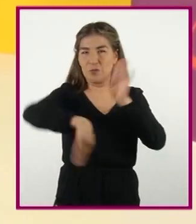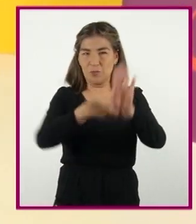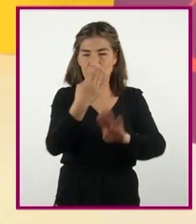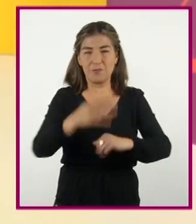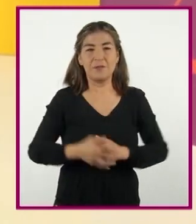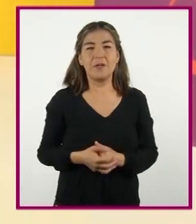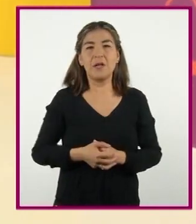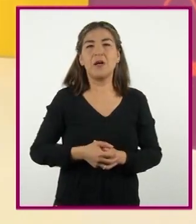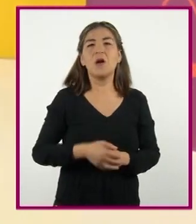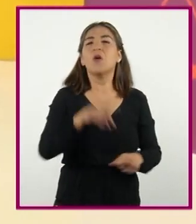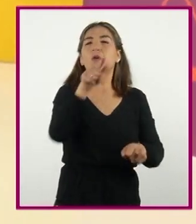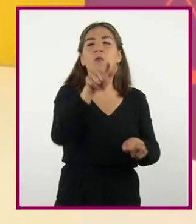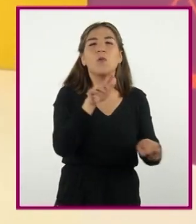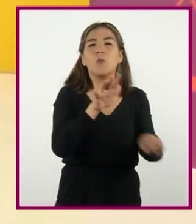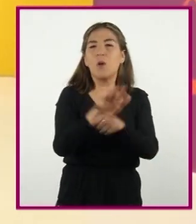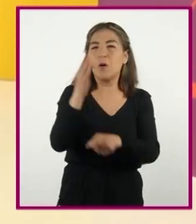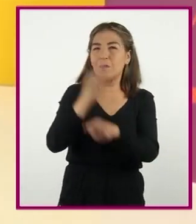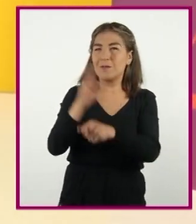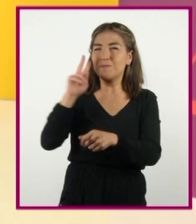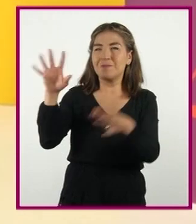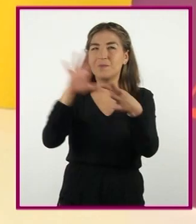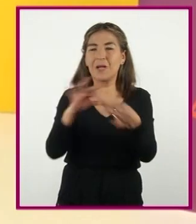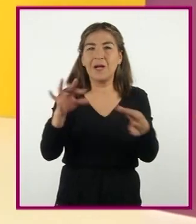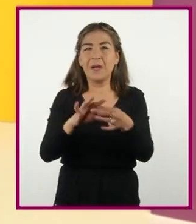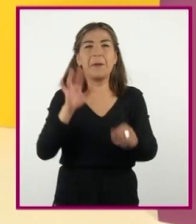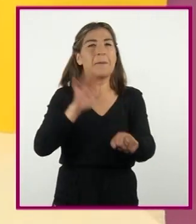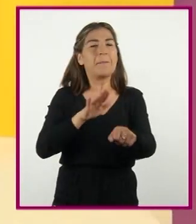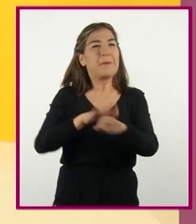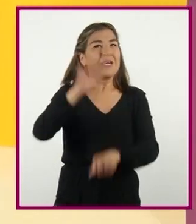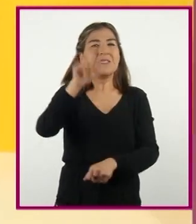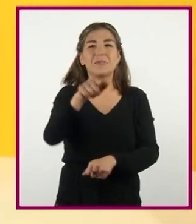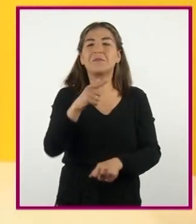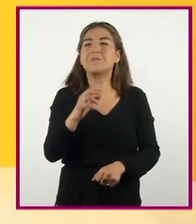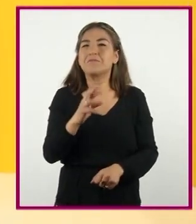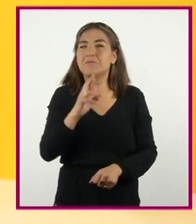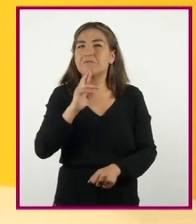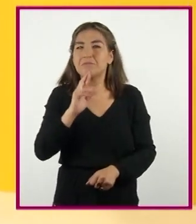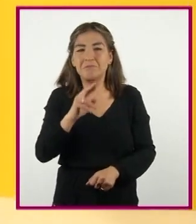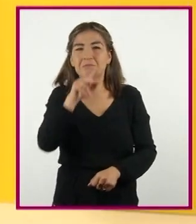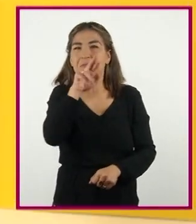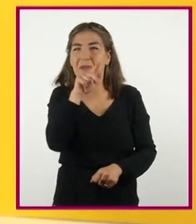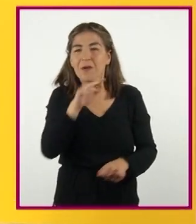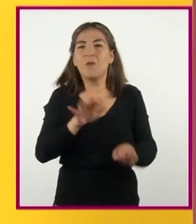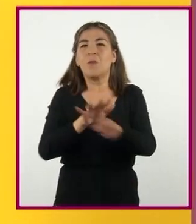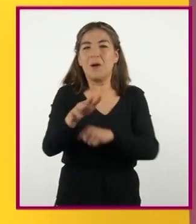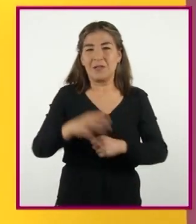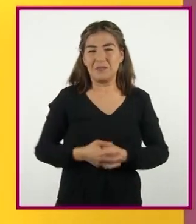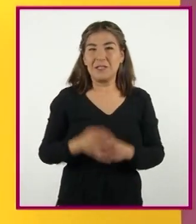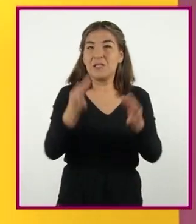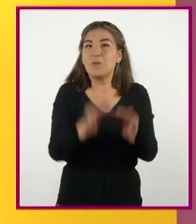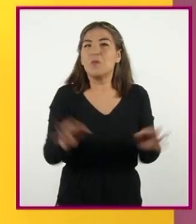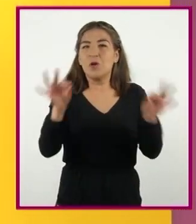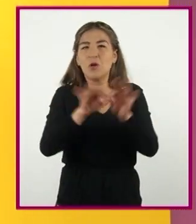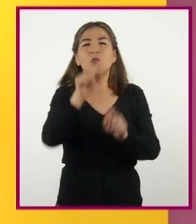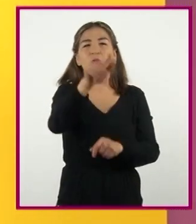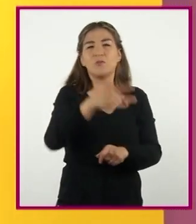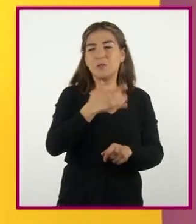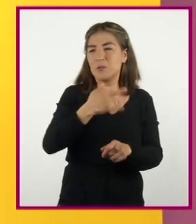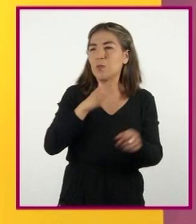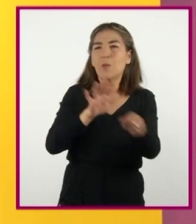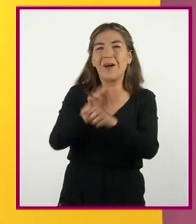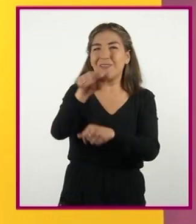de los que se mencionaron les pareció el más apremiante? ¿Con cuál de ellos se sienten vinculadas